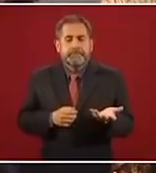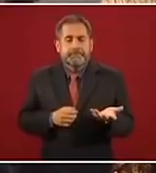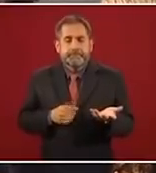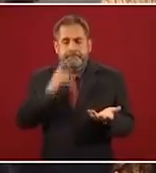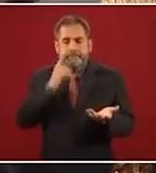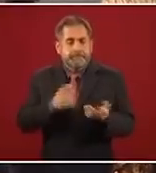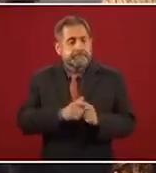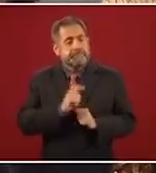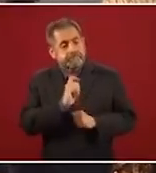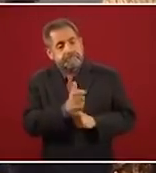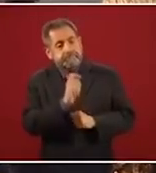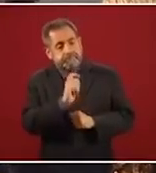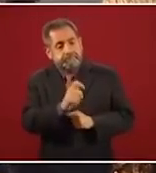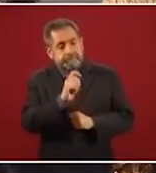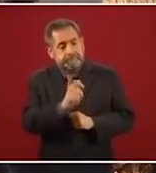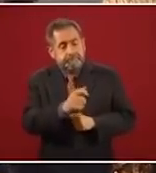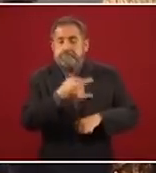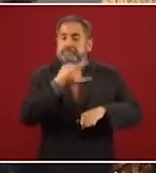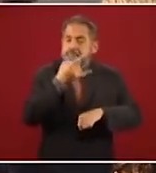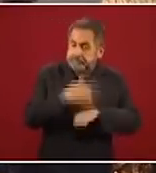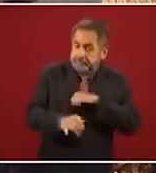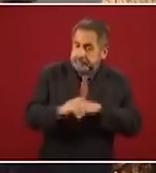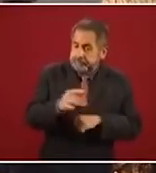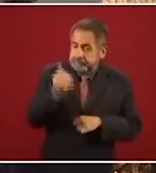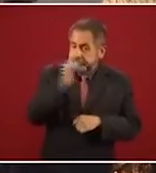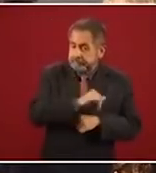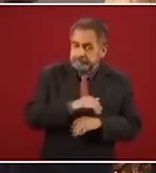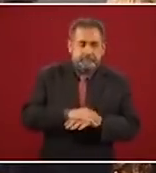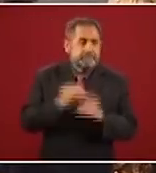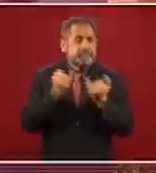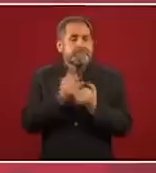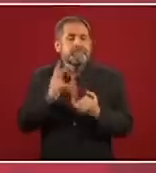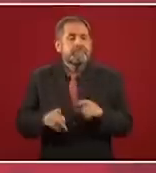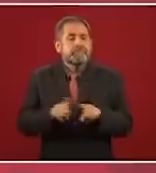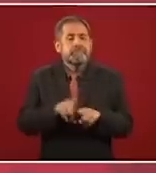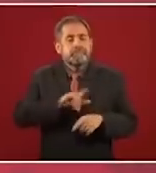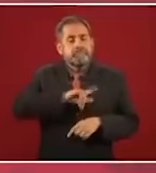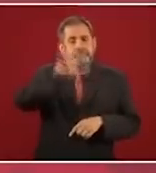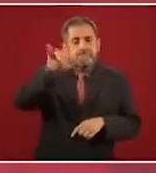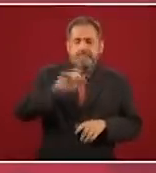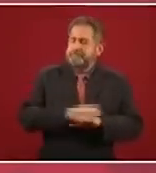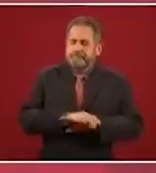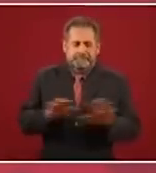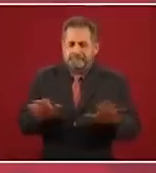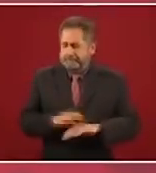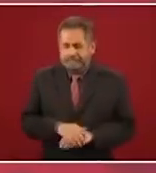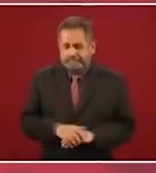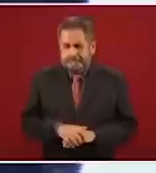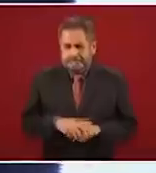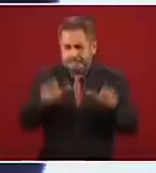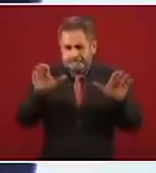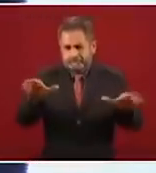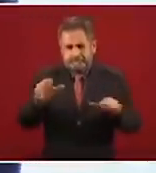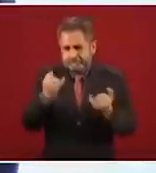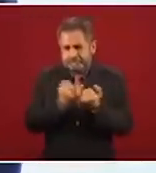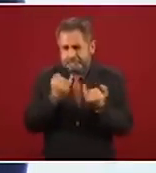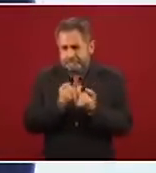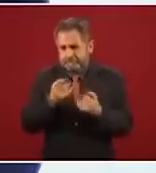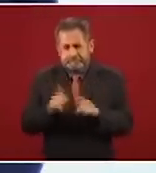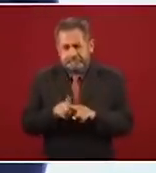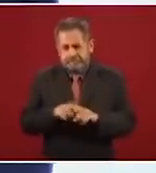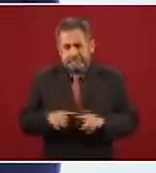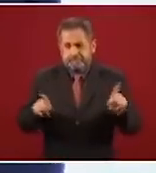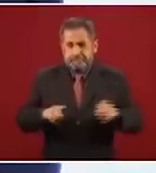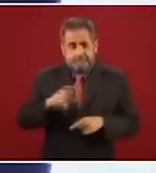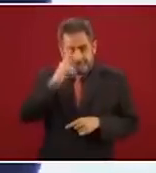para estar pagando como el avión, que además de lo que cobraban